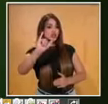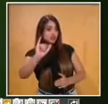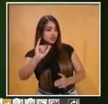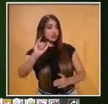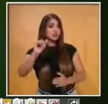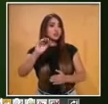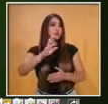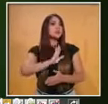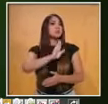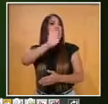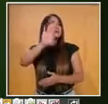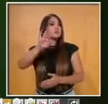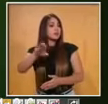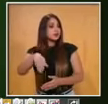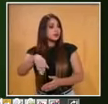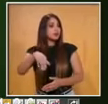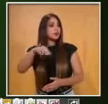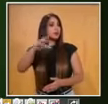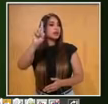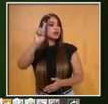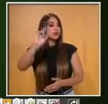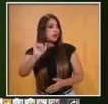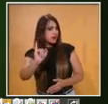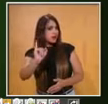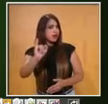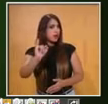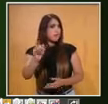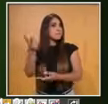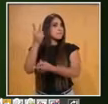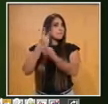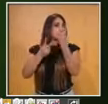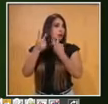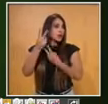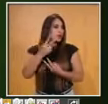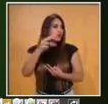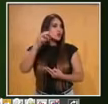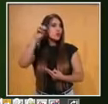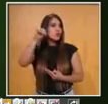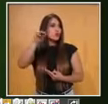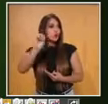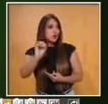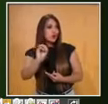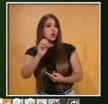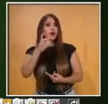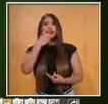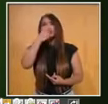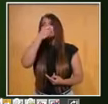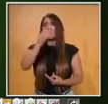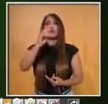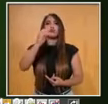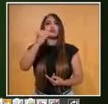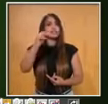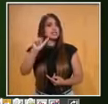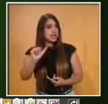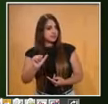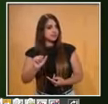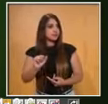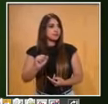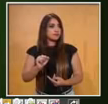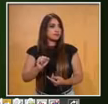Mo y dijo ya, ¿adivinaste qué es? Te voy a repetir la